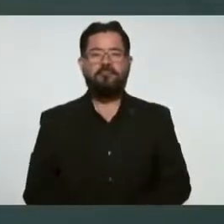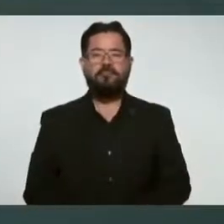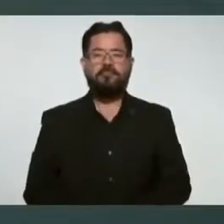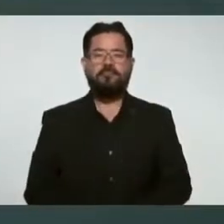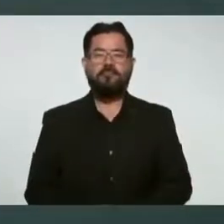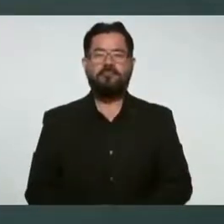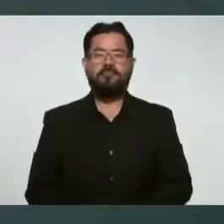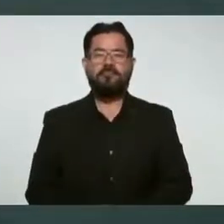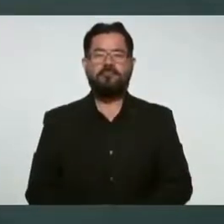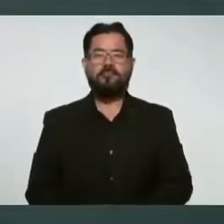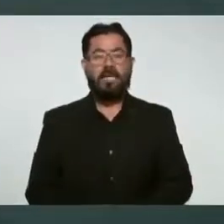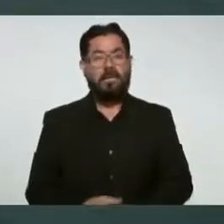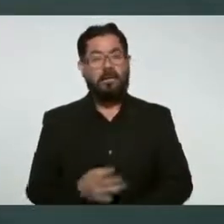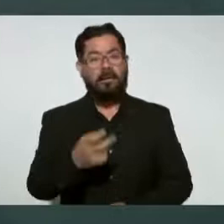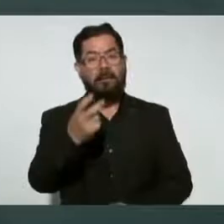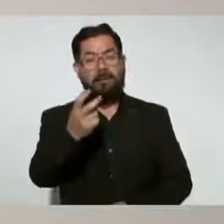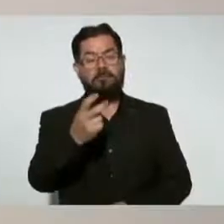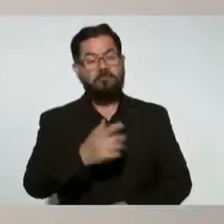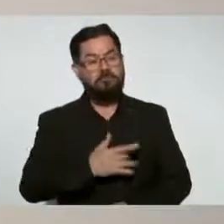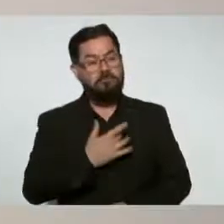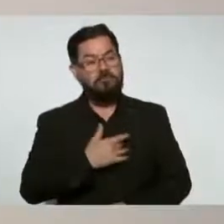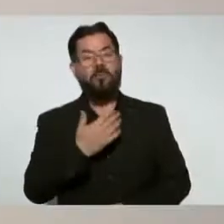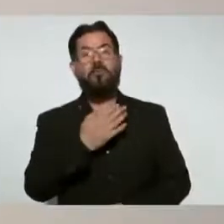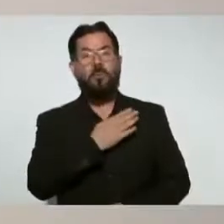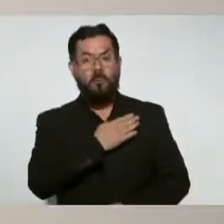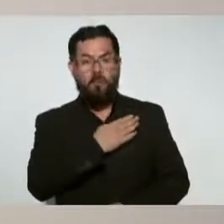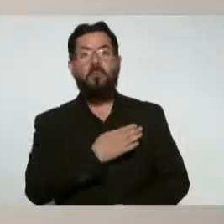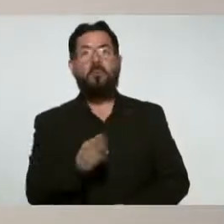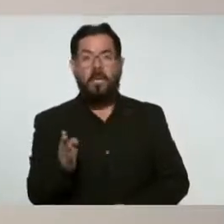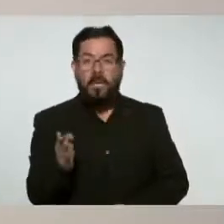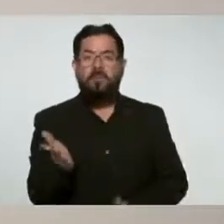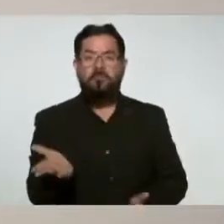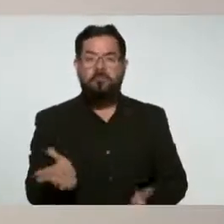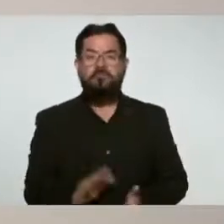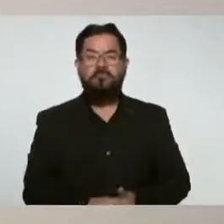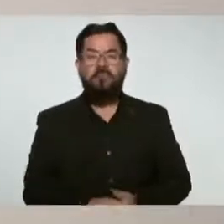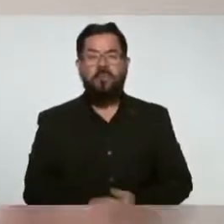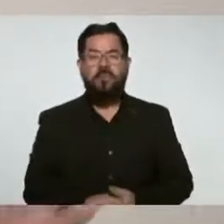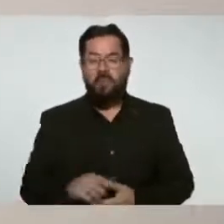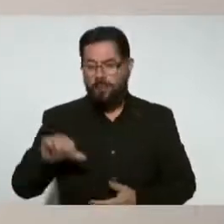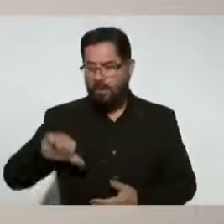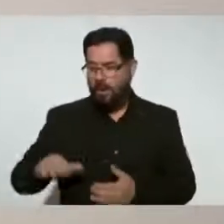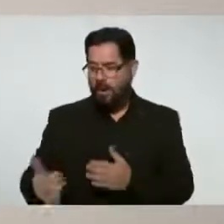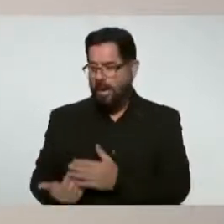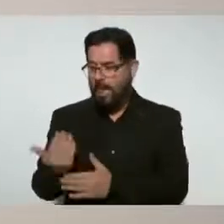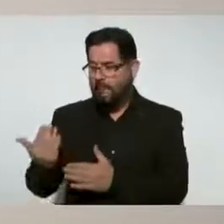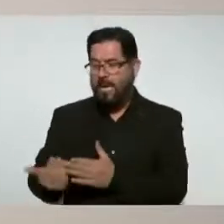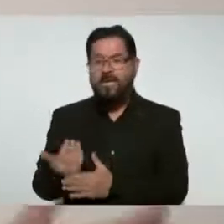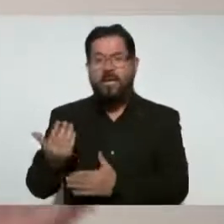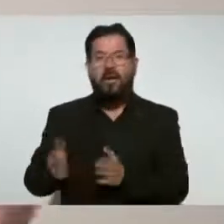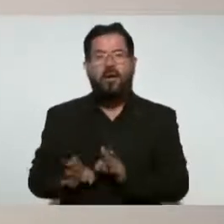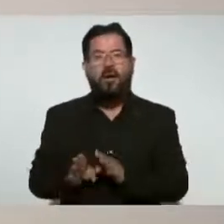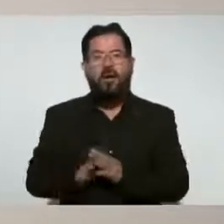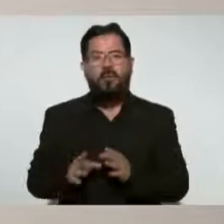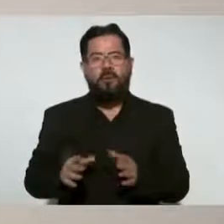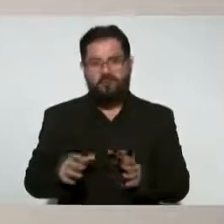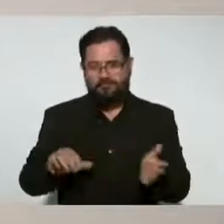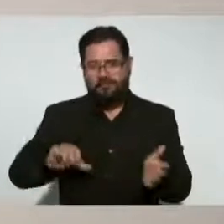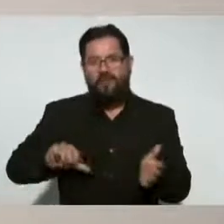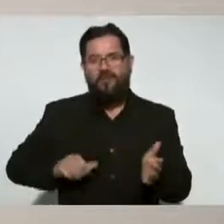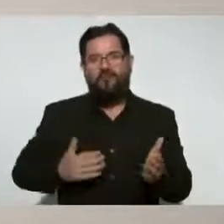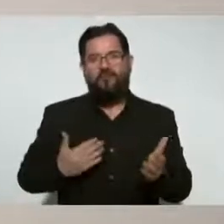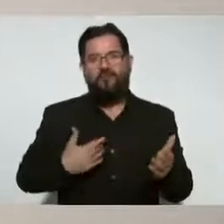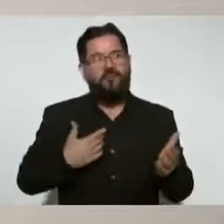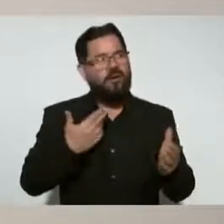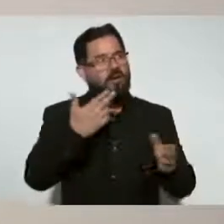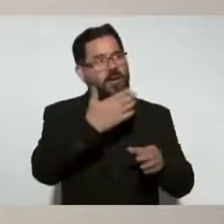Esto es muy bueno, decía, en la mañana estar en un hospital del